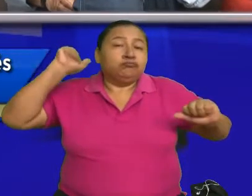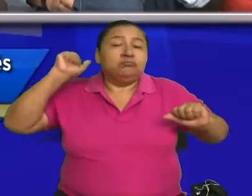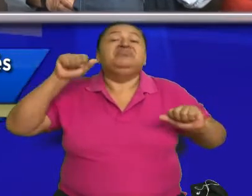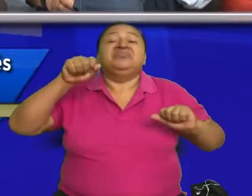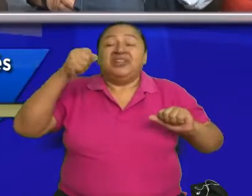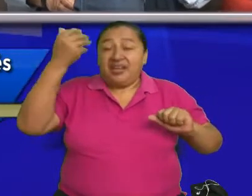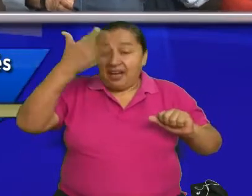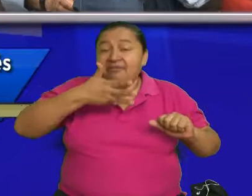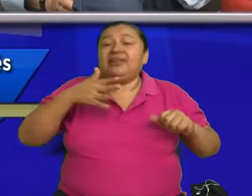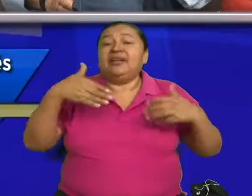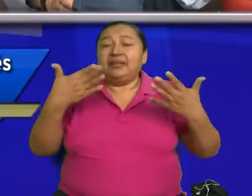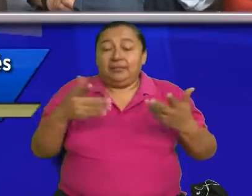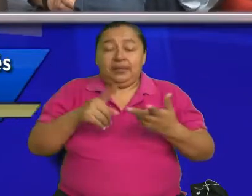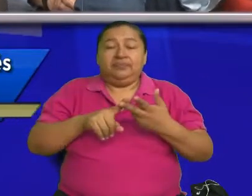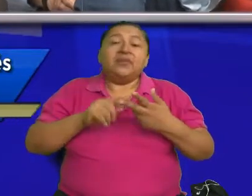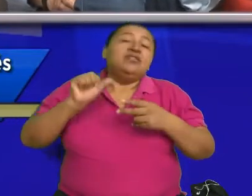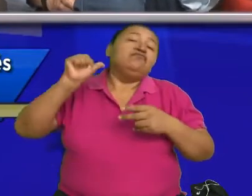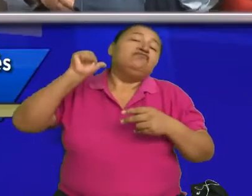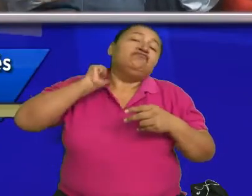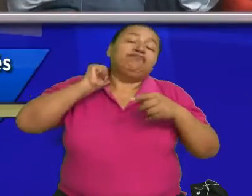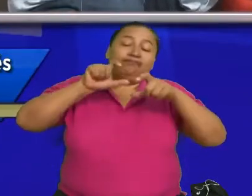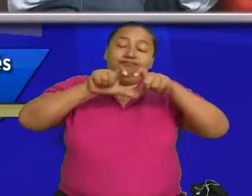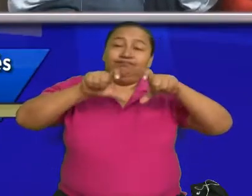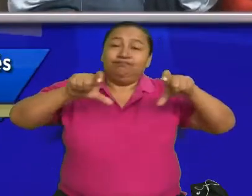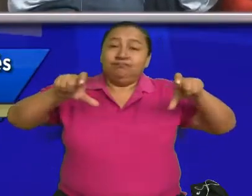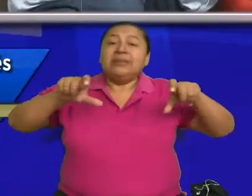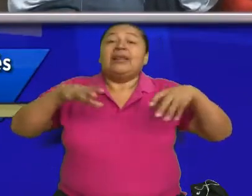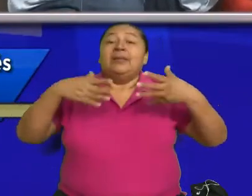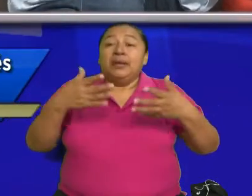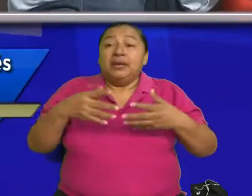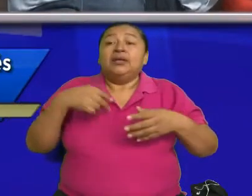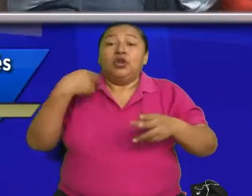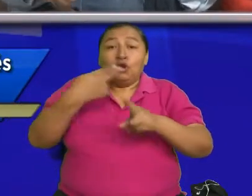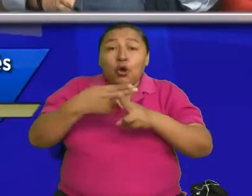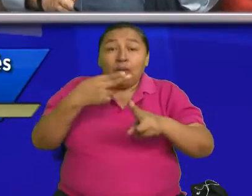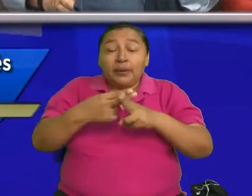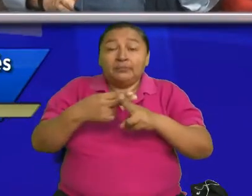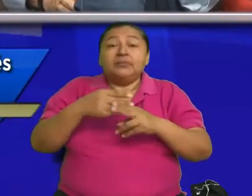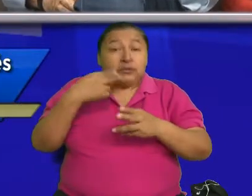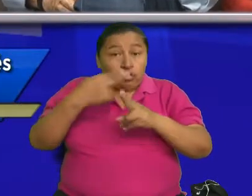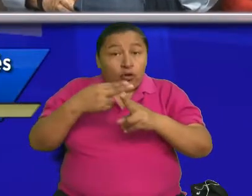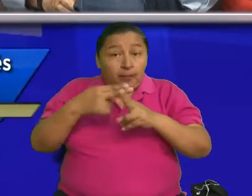El mondongo, la moronga. Y los nombres que te estoy dando son africanos.